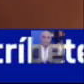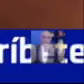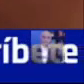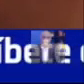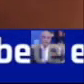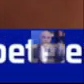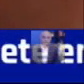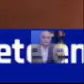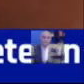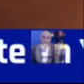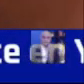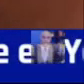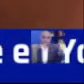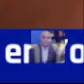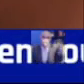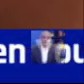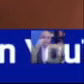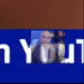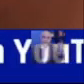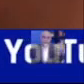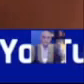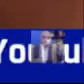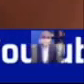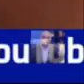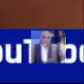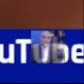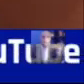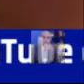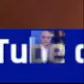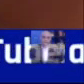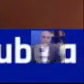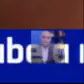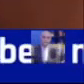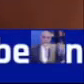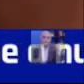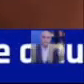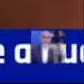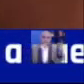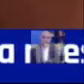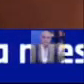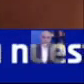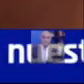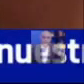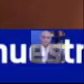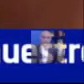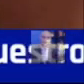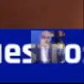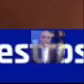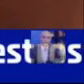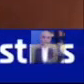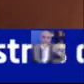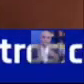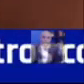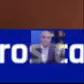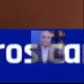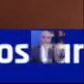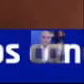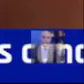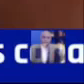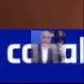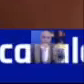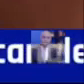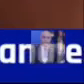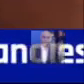que logró sortear el terrible, dificilísimo trance de gobernar la ciudad